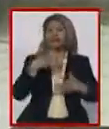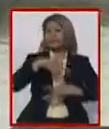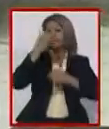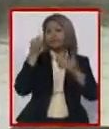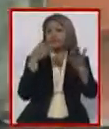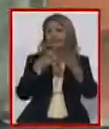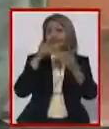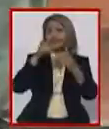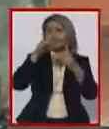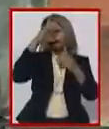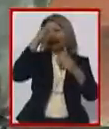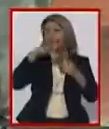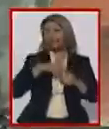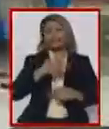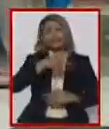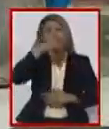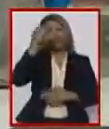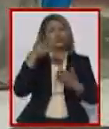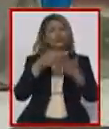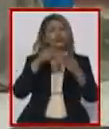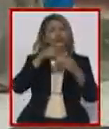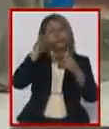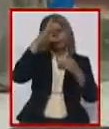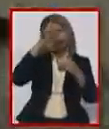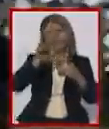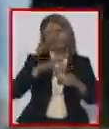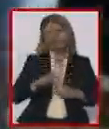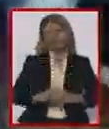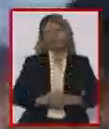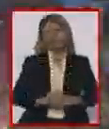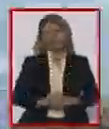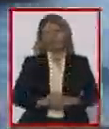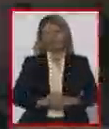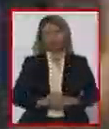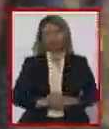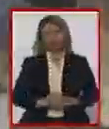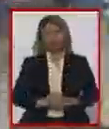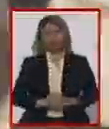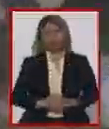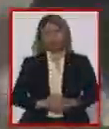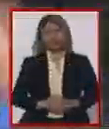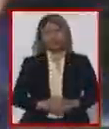descargar la rabia e impotencia en contra del detenido.